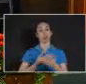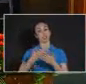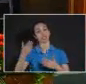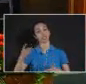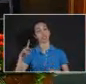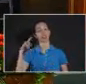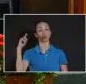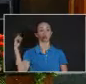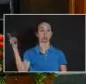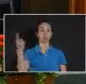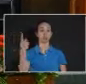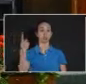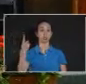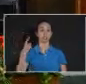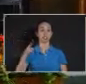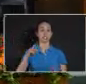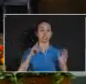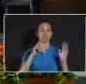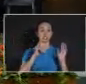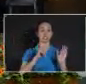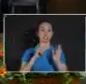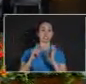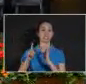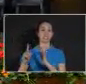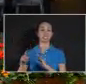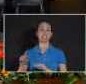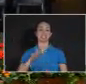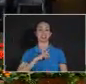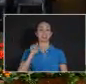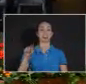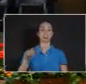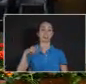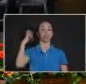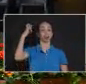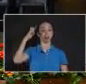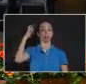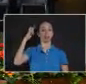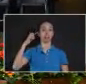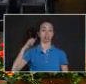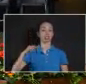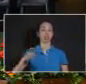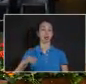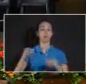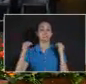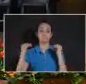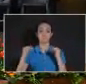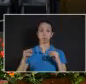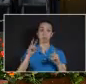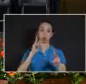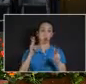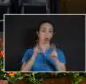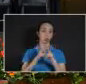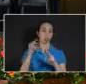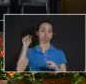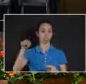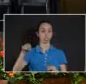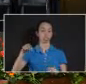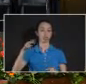sus principales líderes está ahí. Y el profeta guatemalteco, altamente conocido aquí en Guatemala, que ya no ejerce, por cierto,